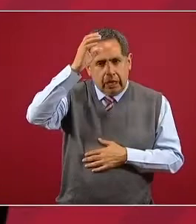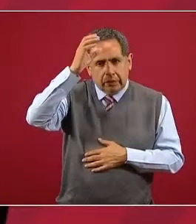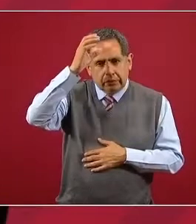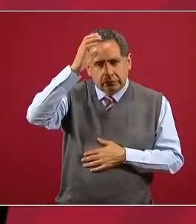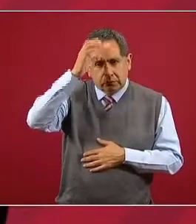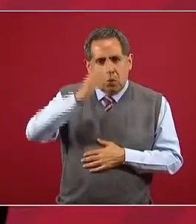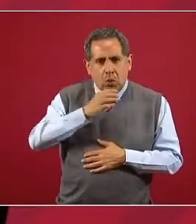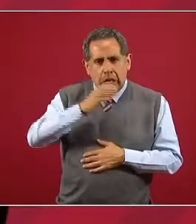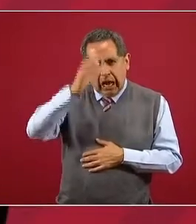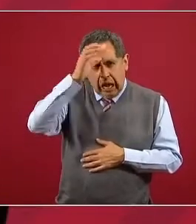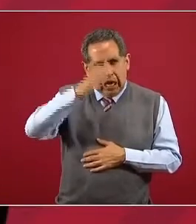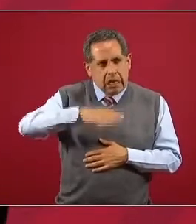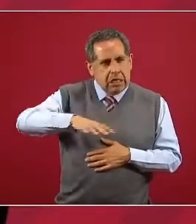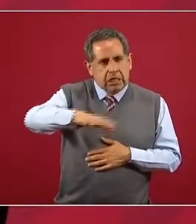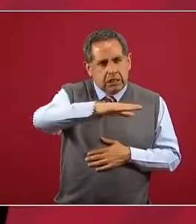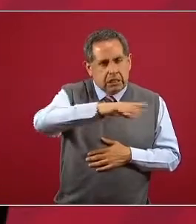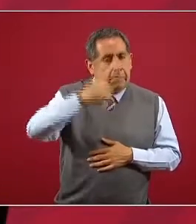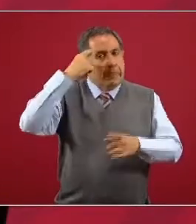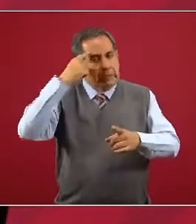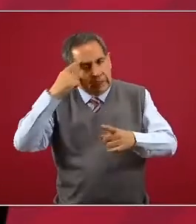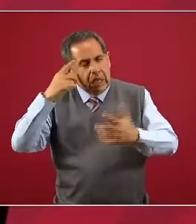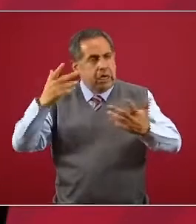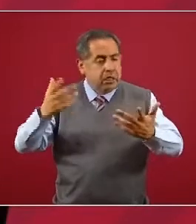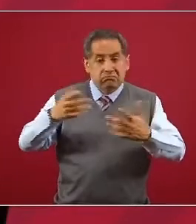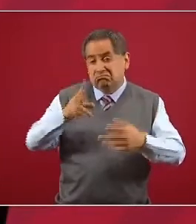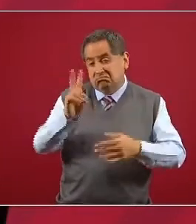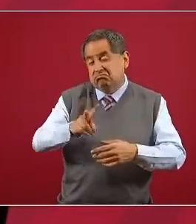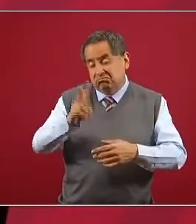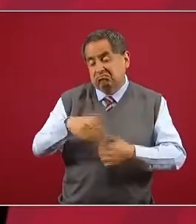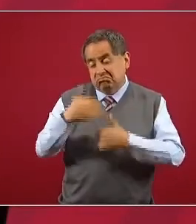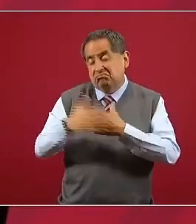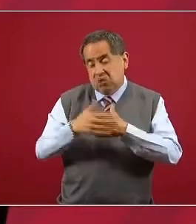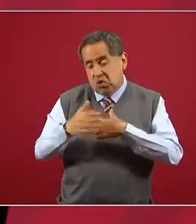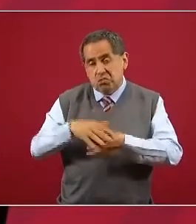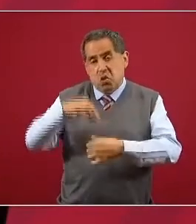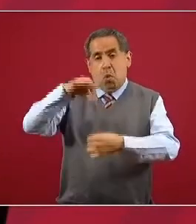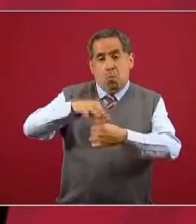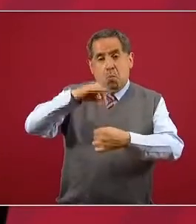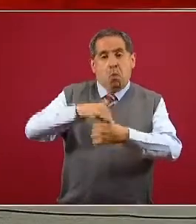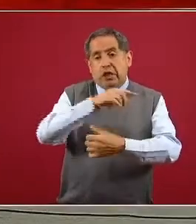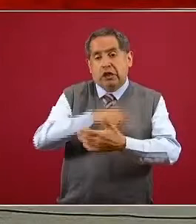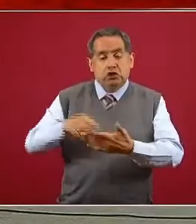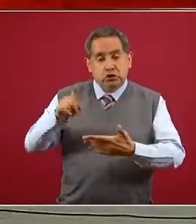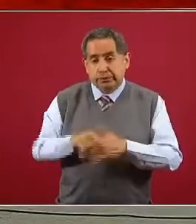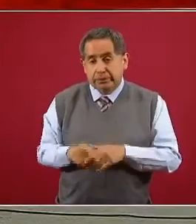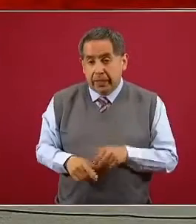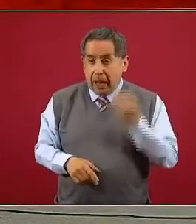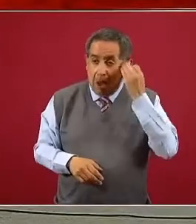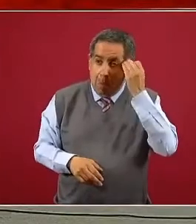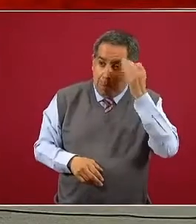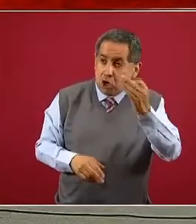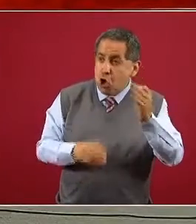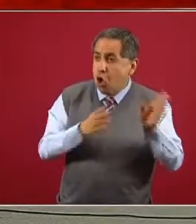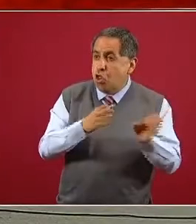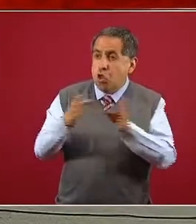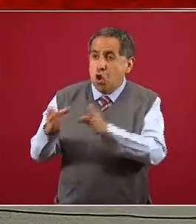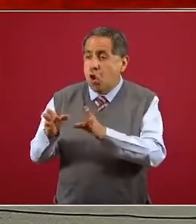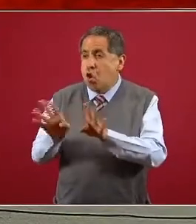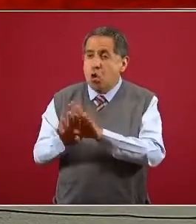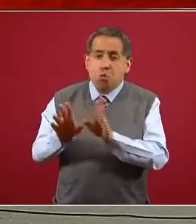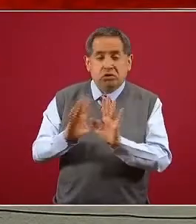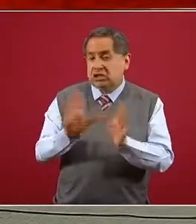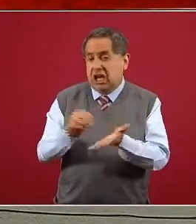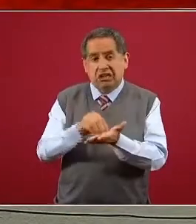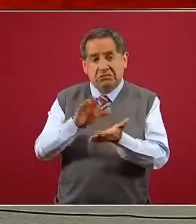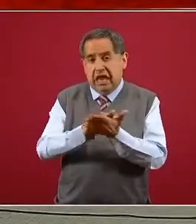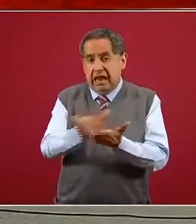esta situación, porque efectivamente van a ocurrir elecciones. El periodo electoral tiene sus tiempos